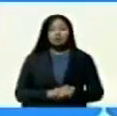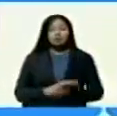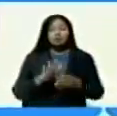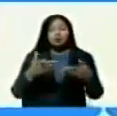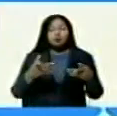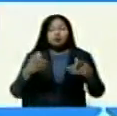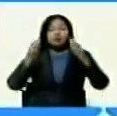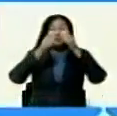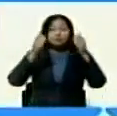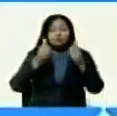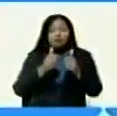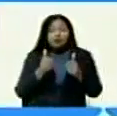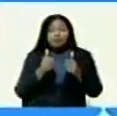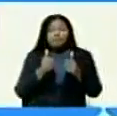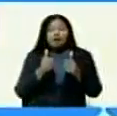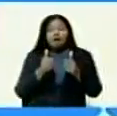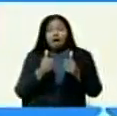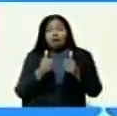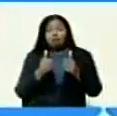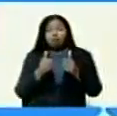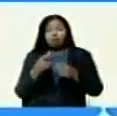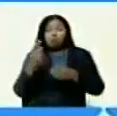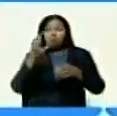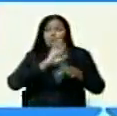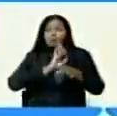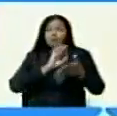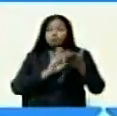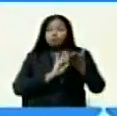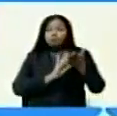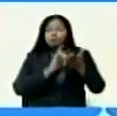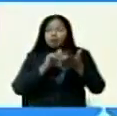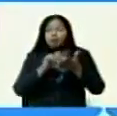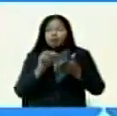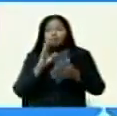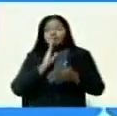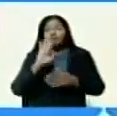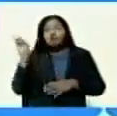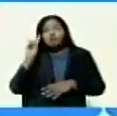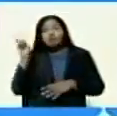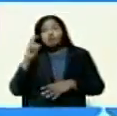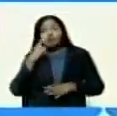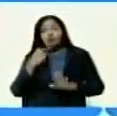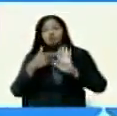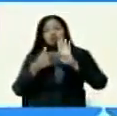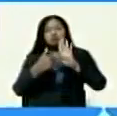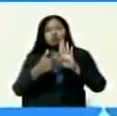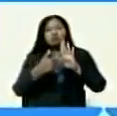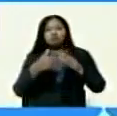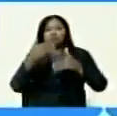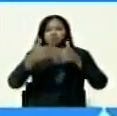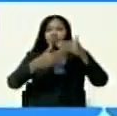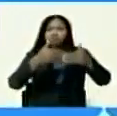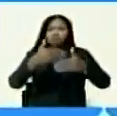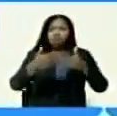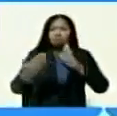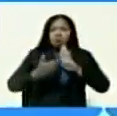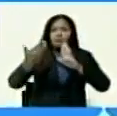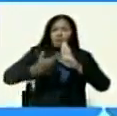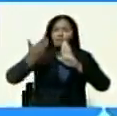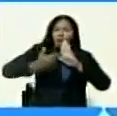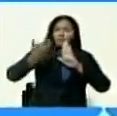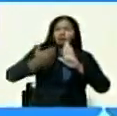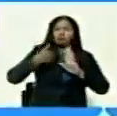sistema informático del Banco de Venezuela empezó a mostrar una cadena de eventos, de ataques.